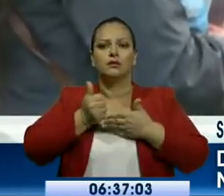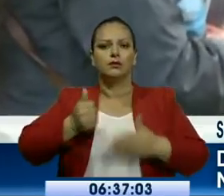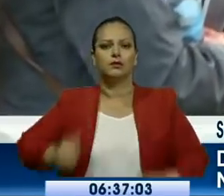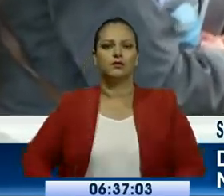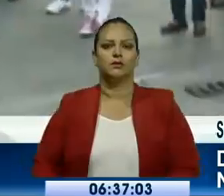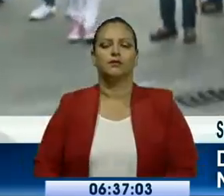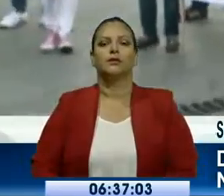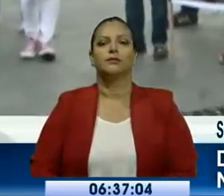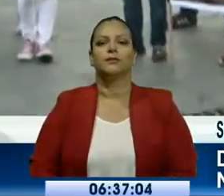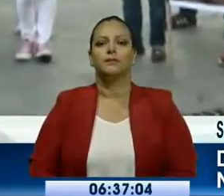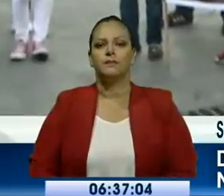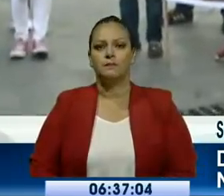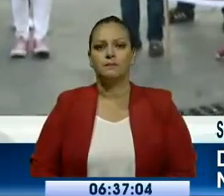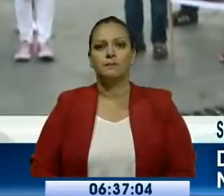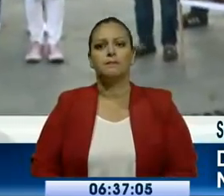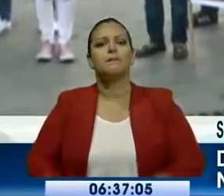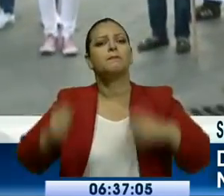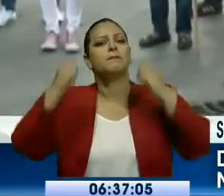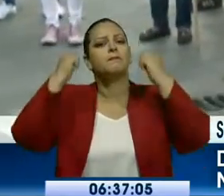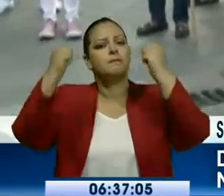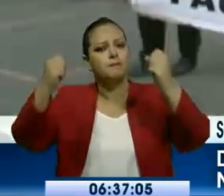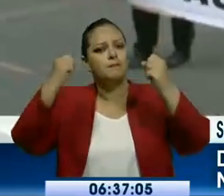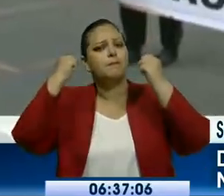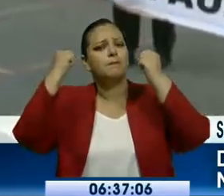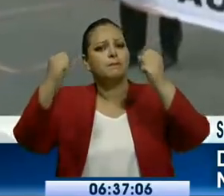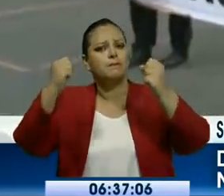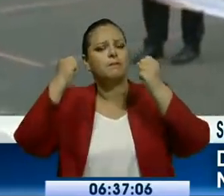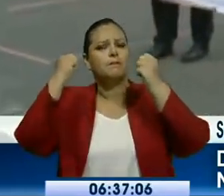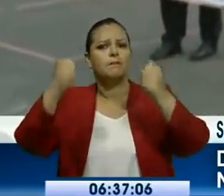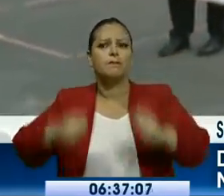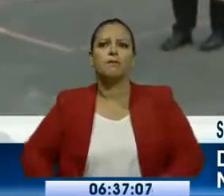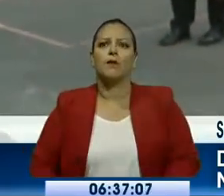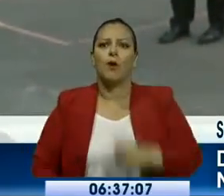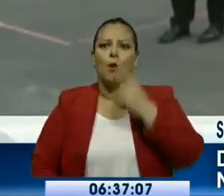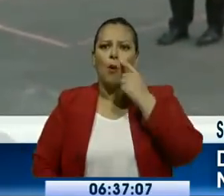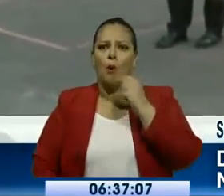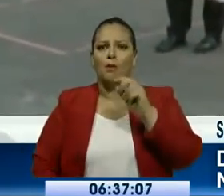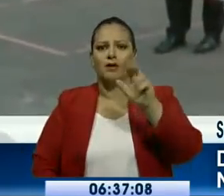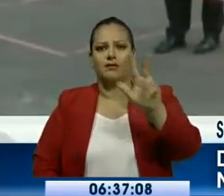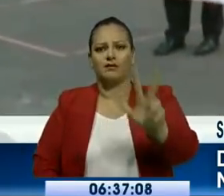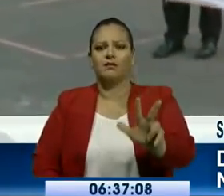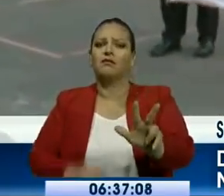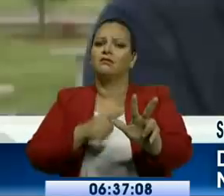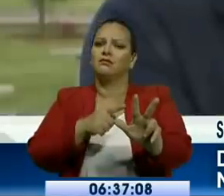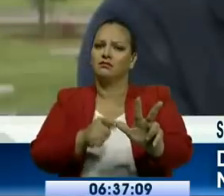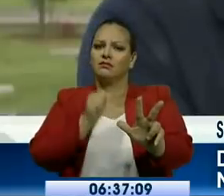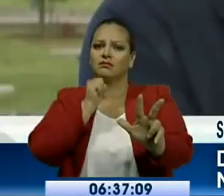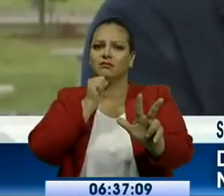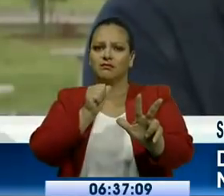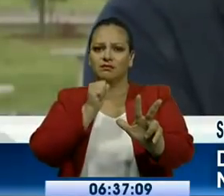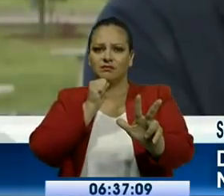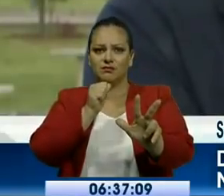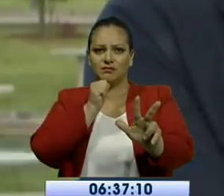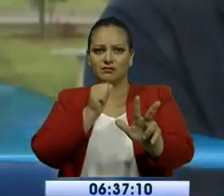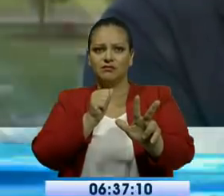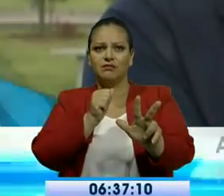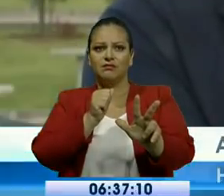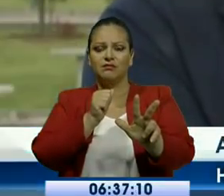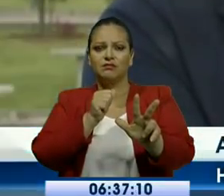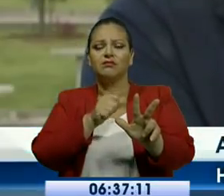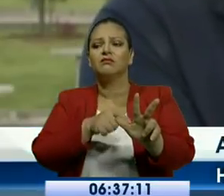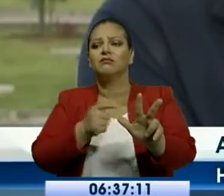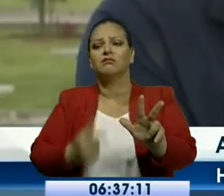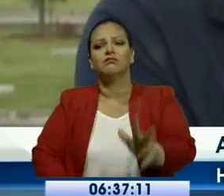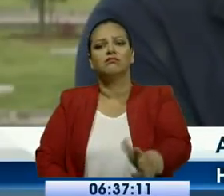fuerza, continuarán manifestándose públicamente para recordar al país que nos faltan tres y los queremos de vuelta. Son tres personas que están